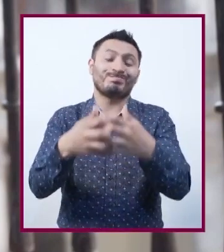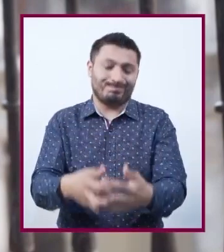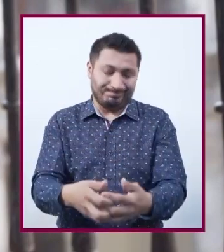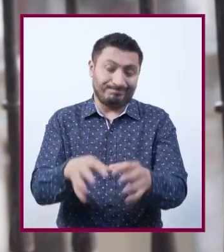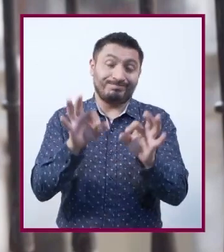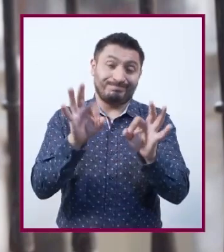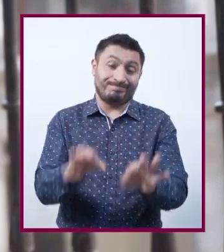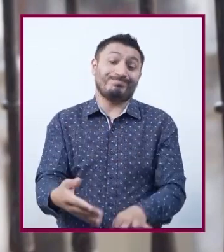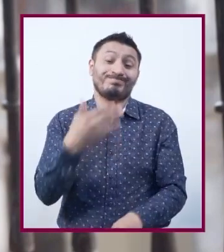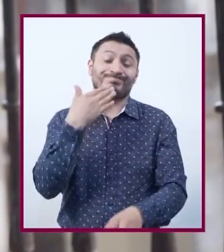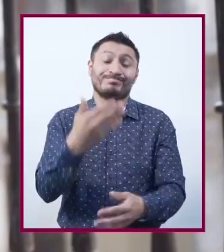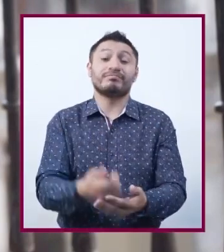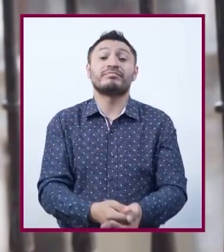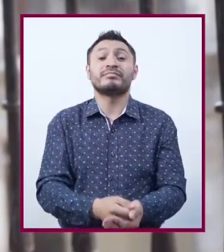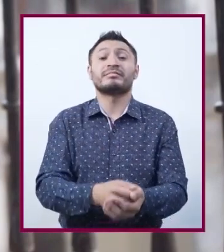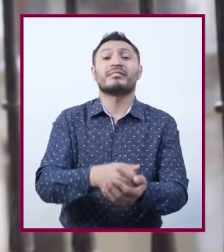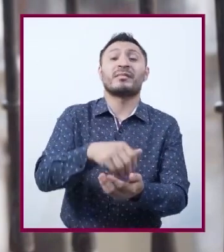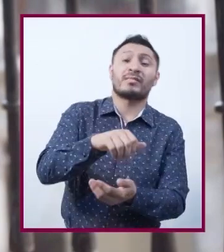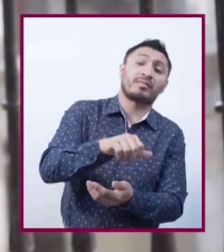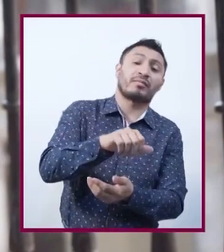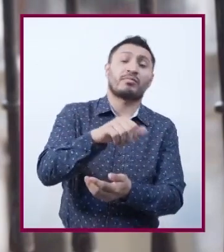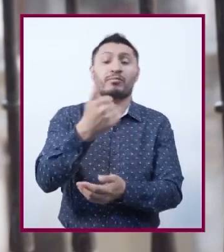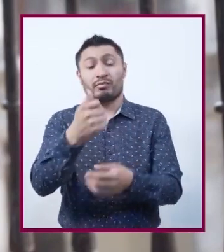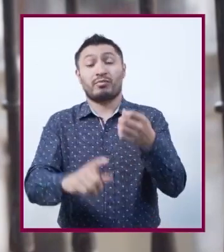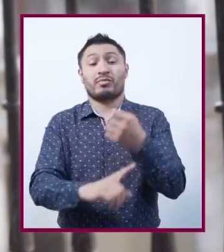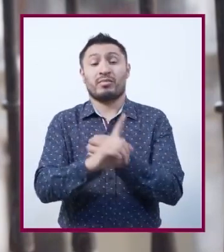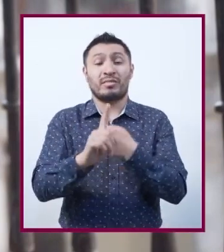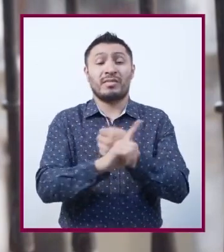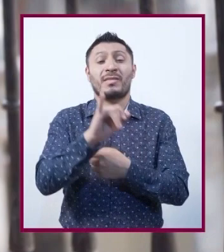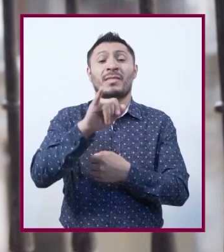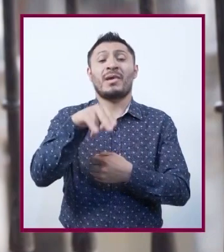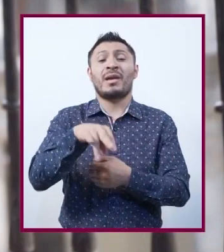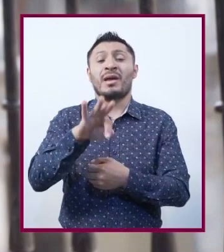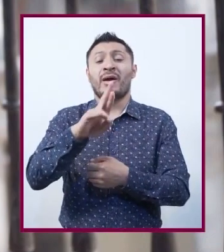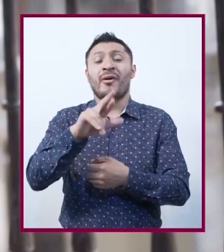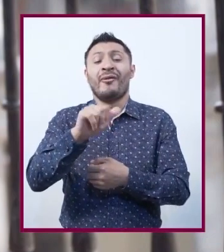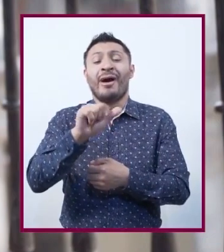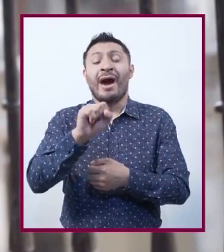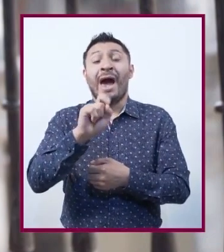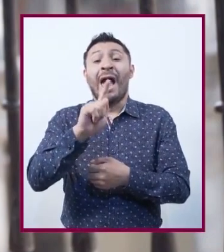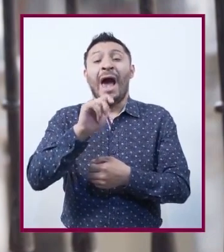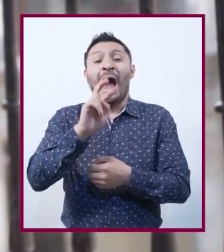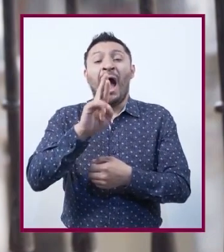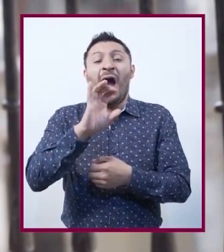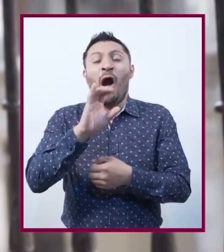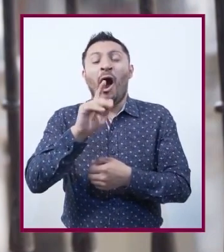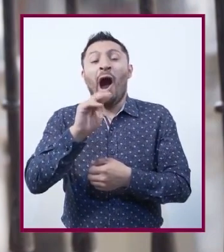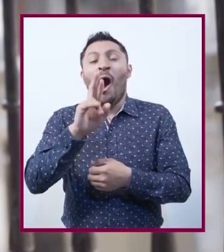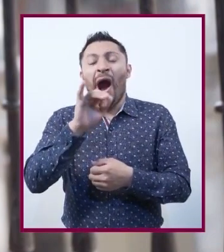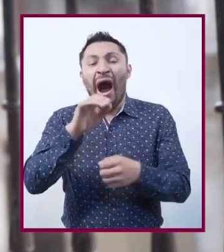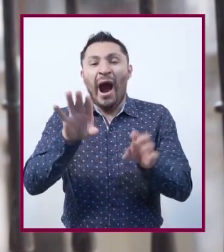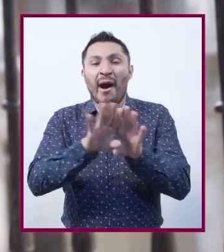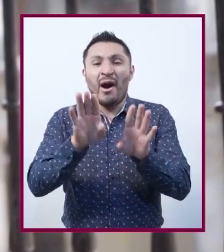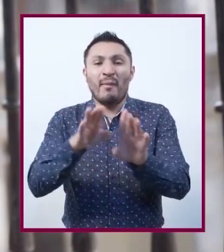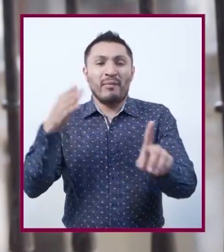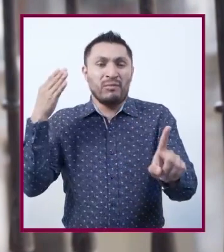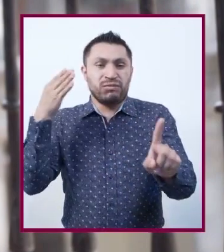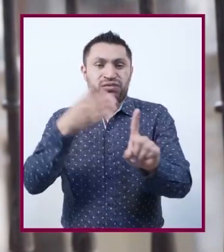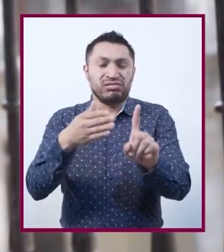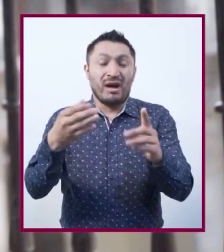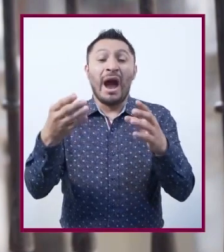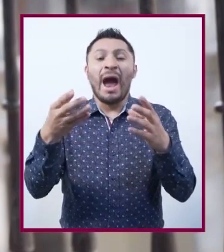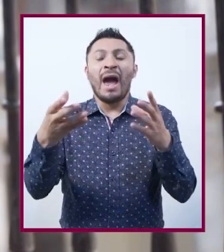sistema educativo. El otro problema que tenemos es la infraestructura. El reto de la infraestructura, el reto